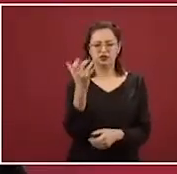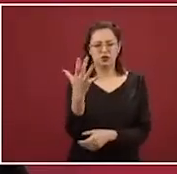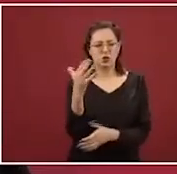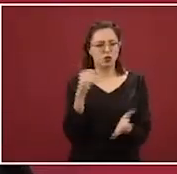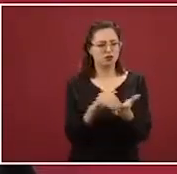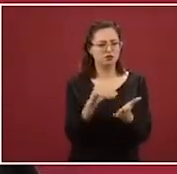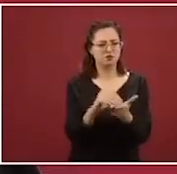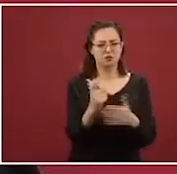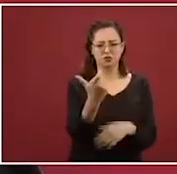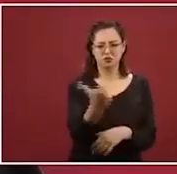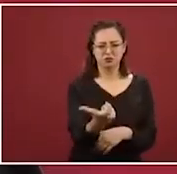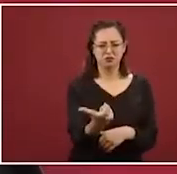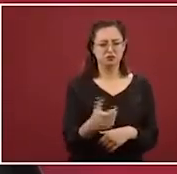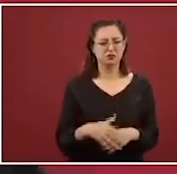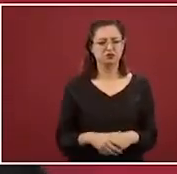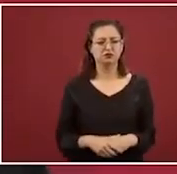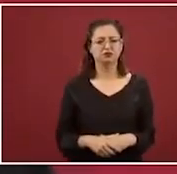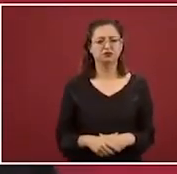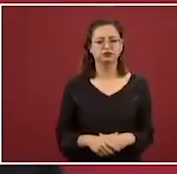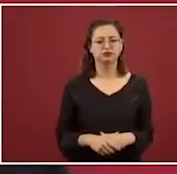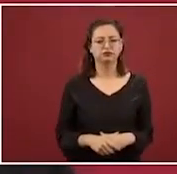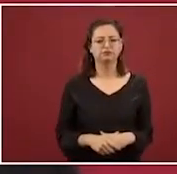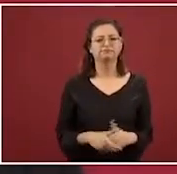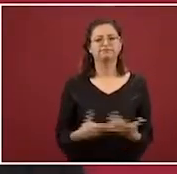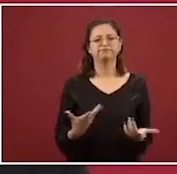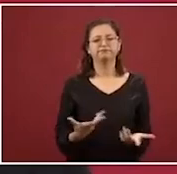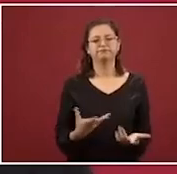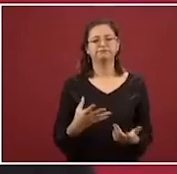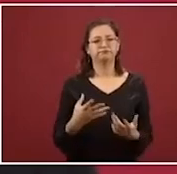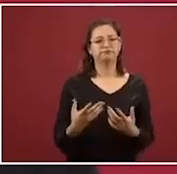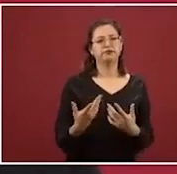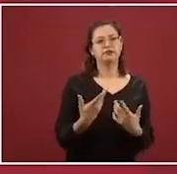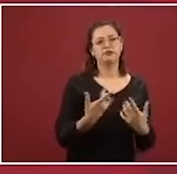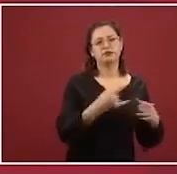pesos y son 150 camas.